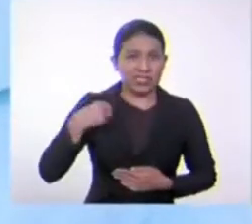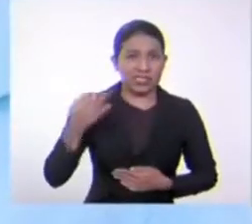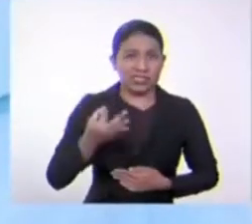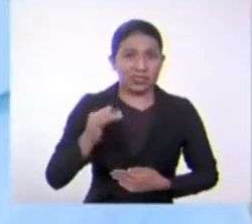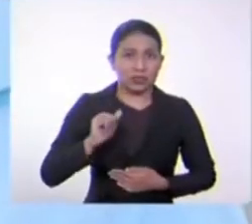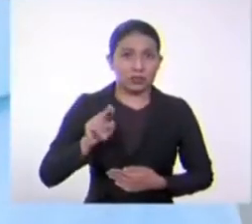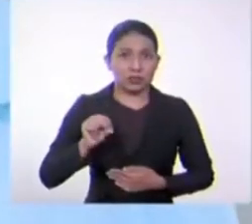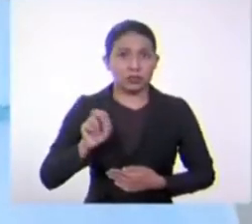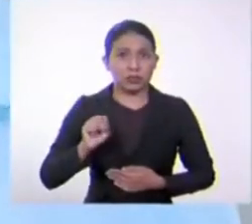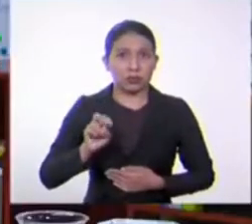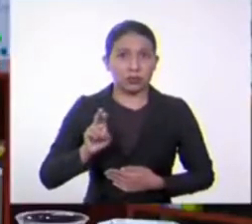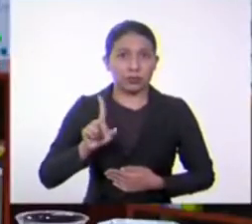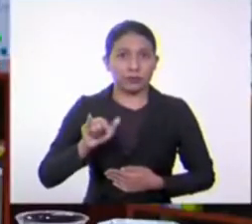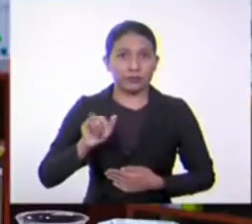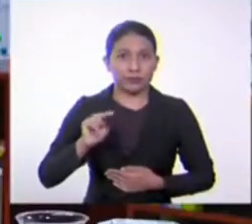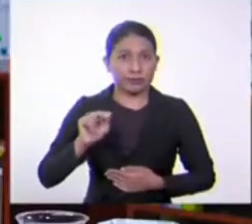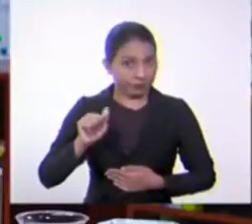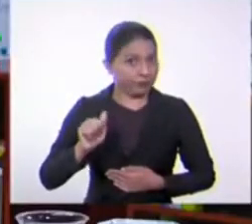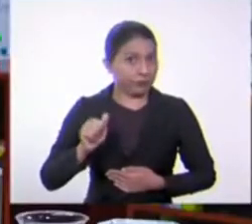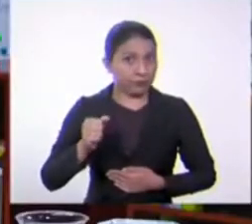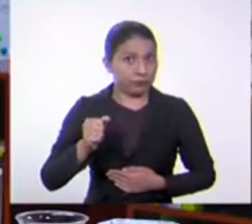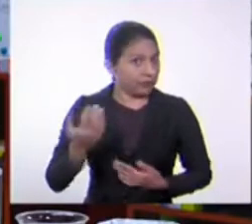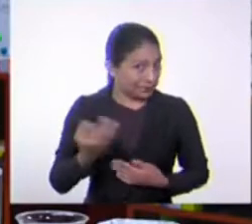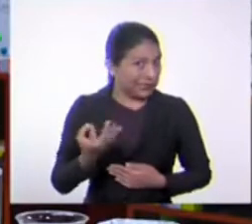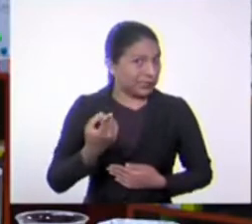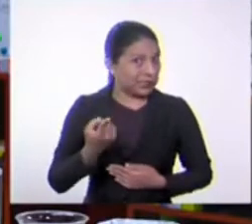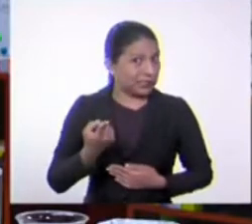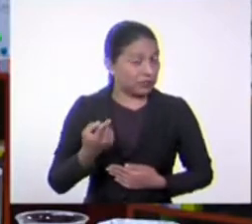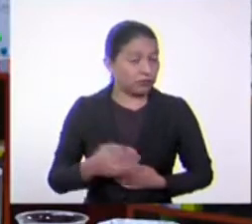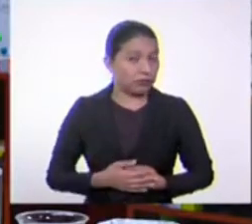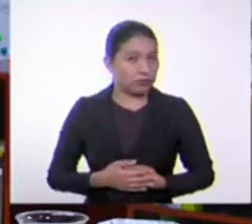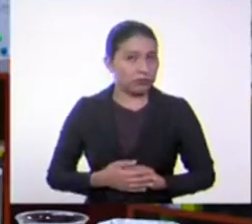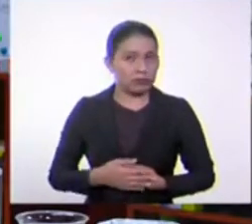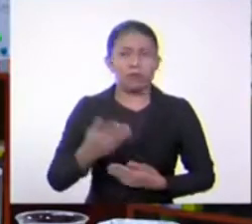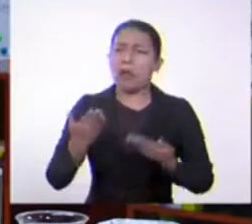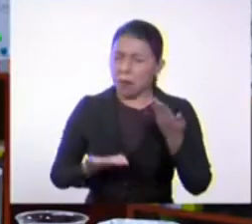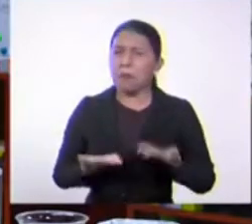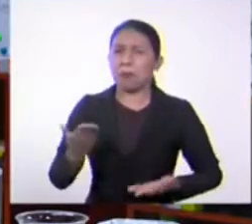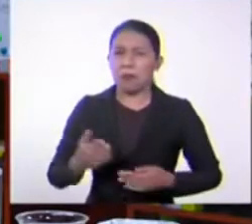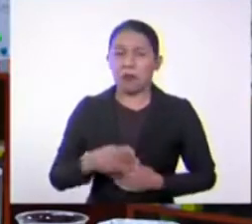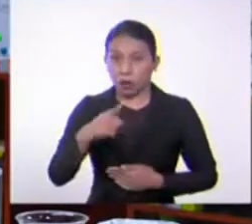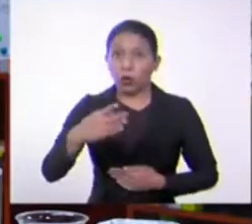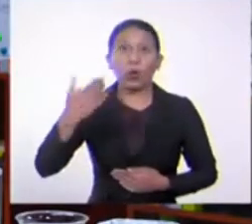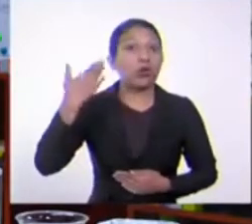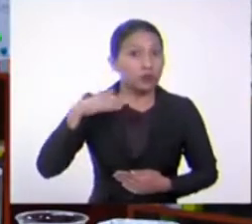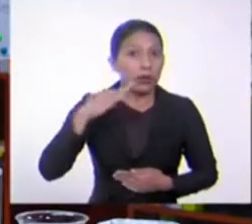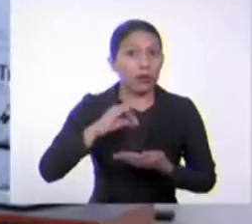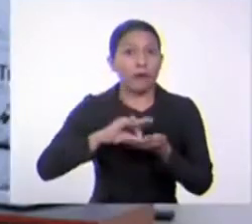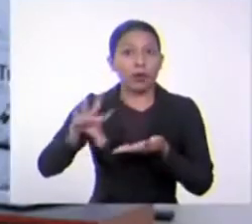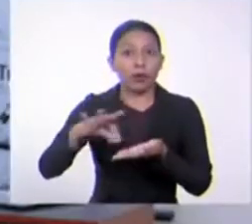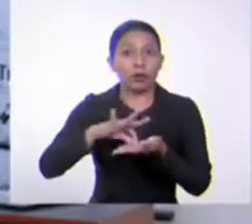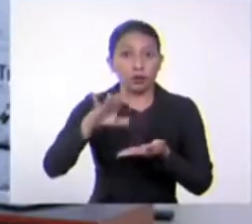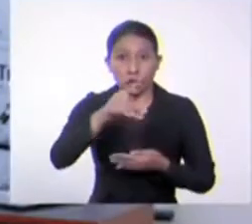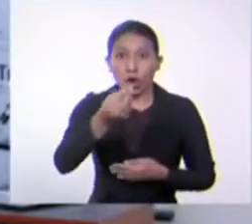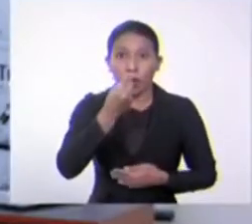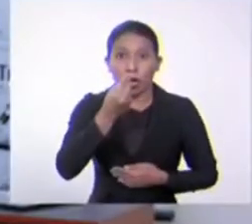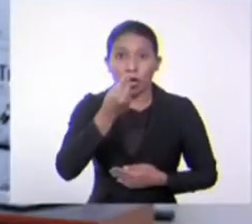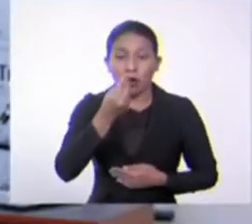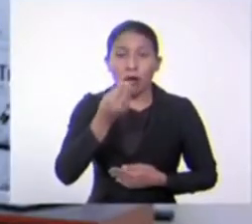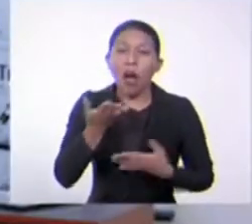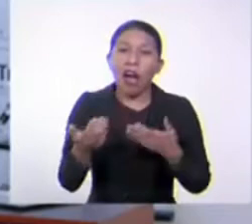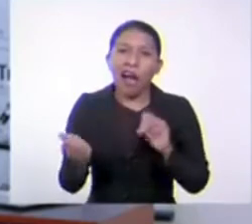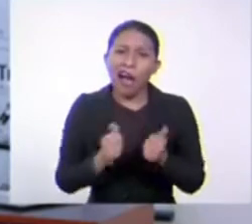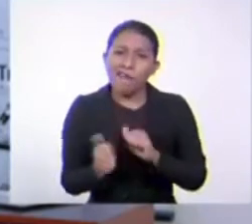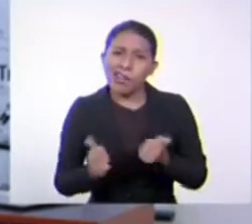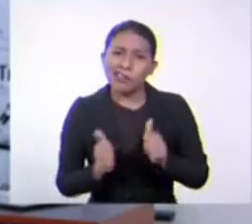Pues puede ser que sí, pero seguramente que acostumbras incluir frijoles en tu dieta o que alguna